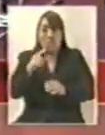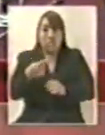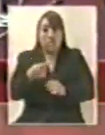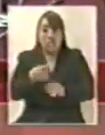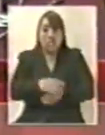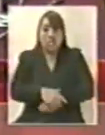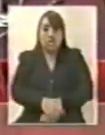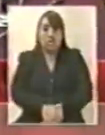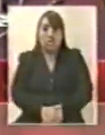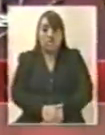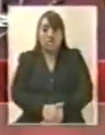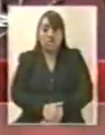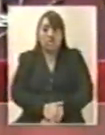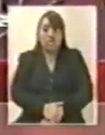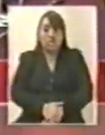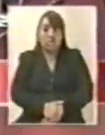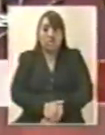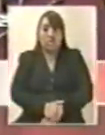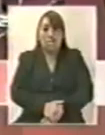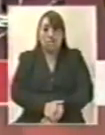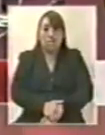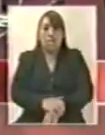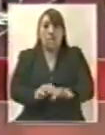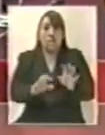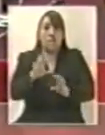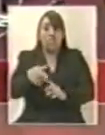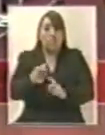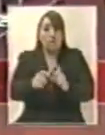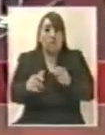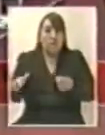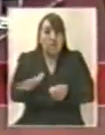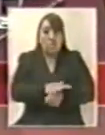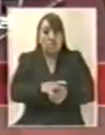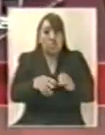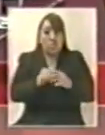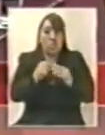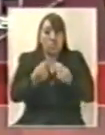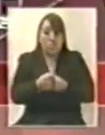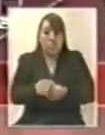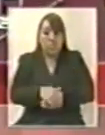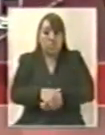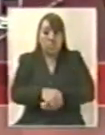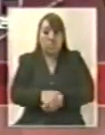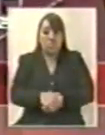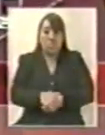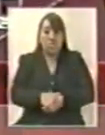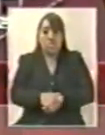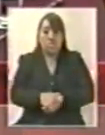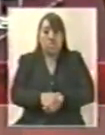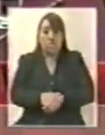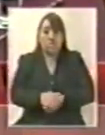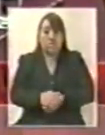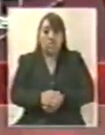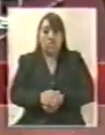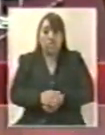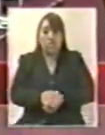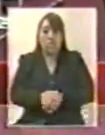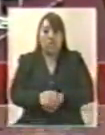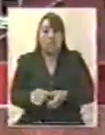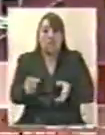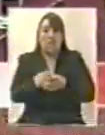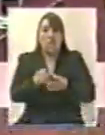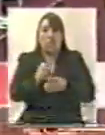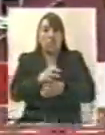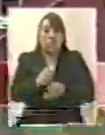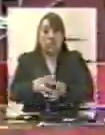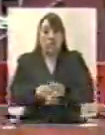de 15.000 se necesitan 15.000 candidatos para cubrir casi todos los puestos de representación. 15.000 candidatos para